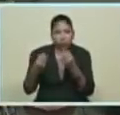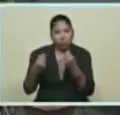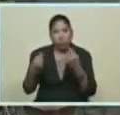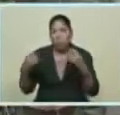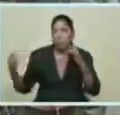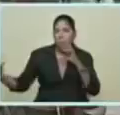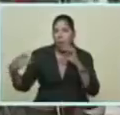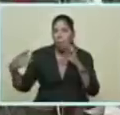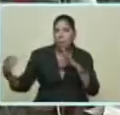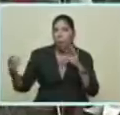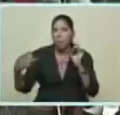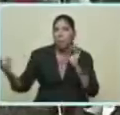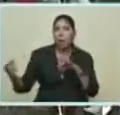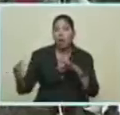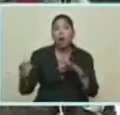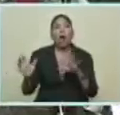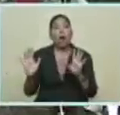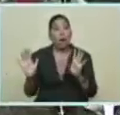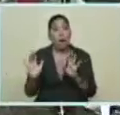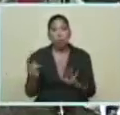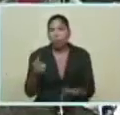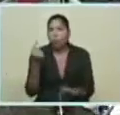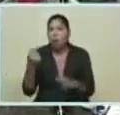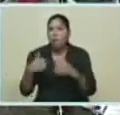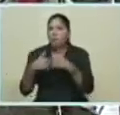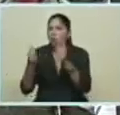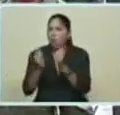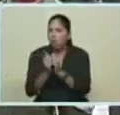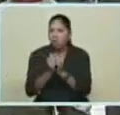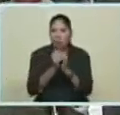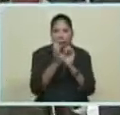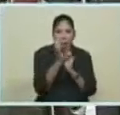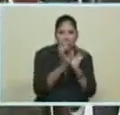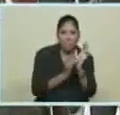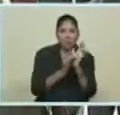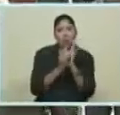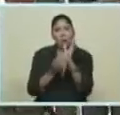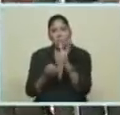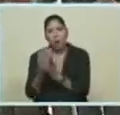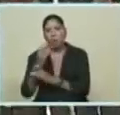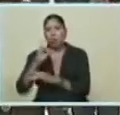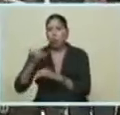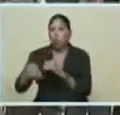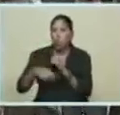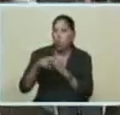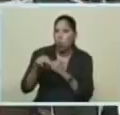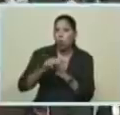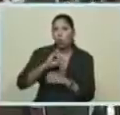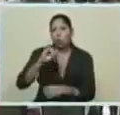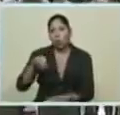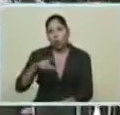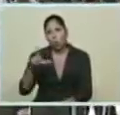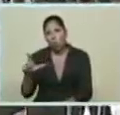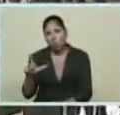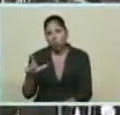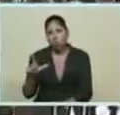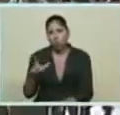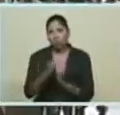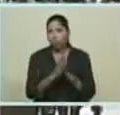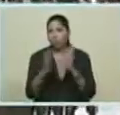No solo la violencia durante abril, mayo, junio y julio, sino el